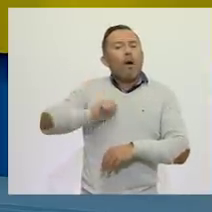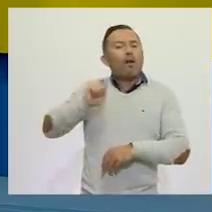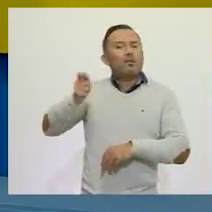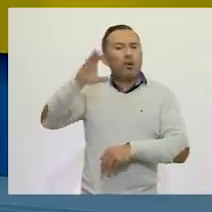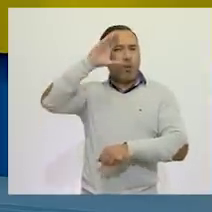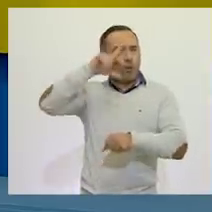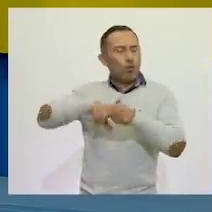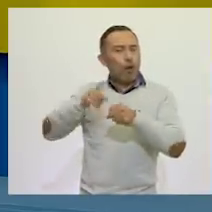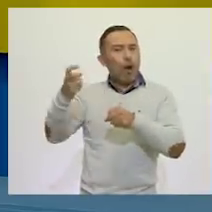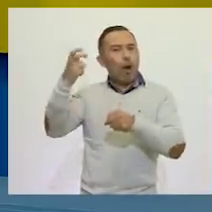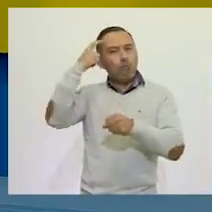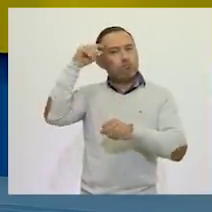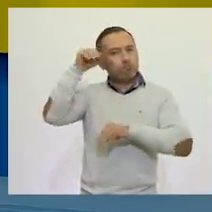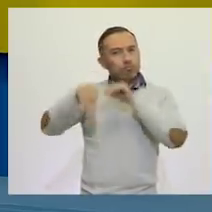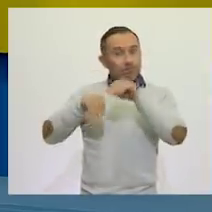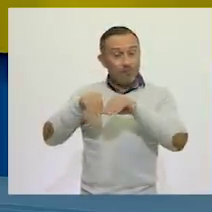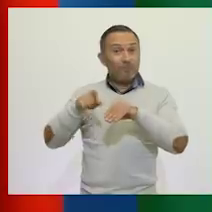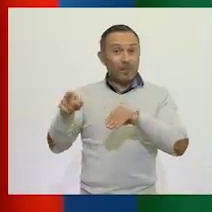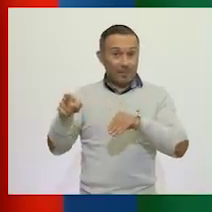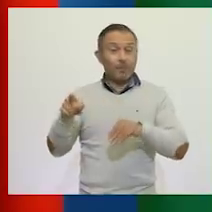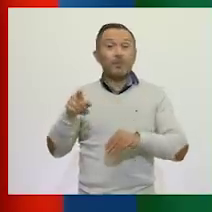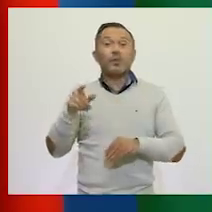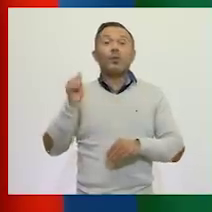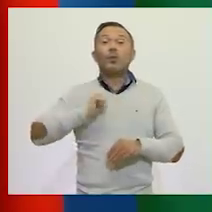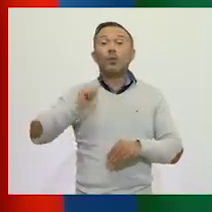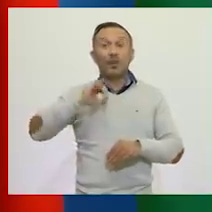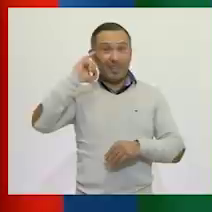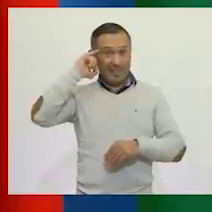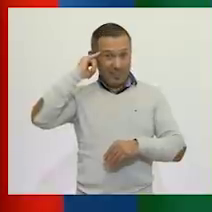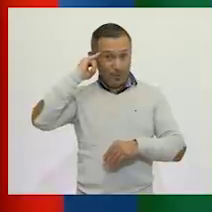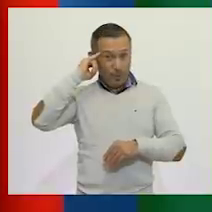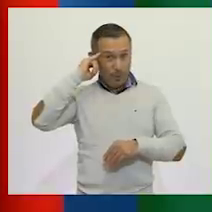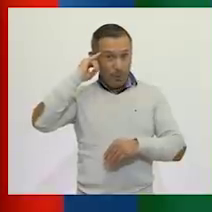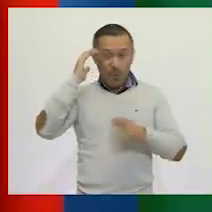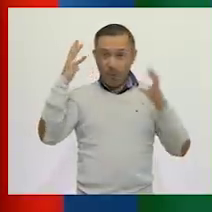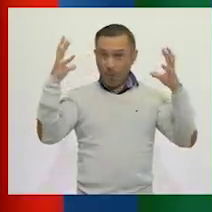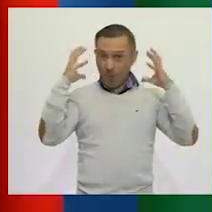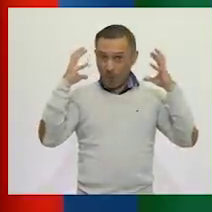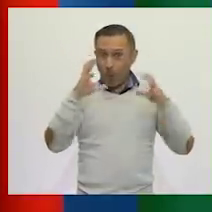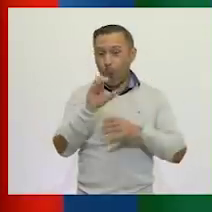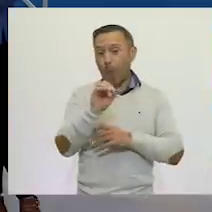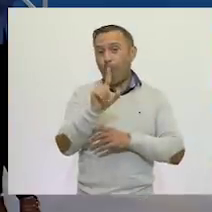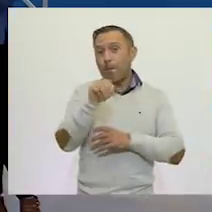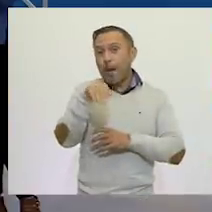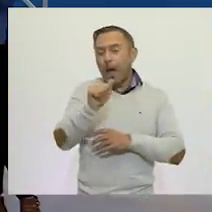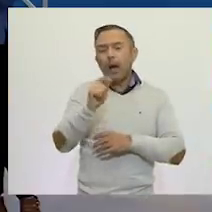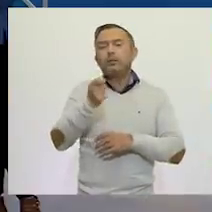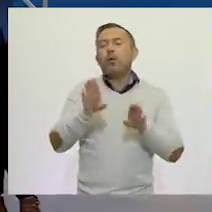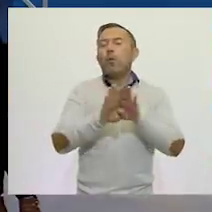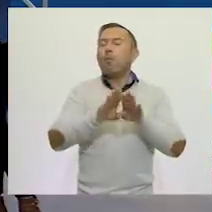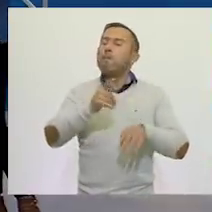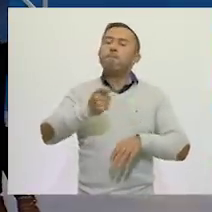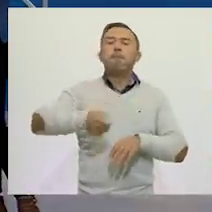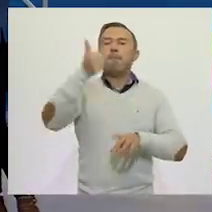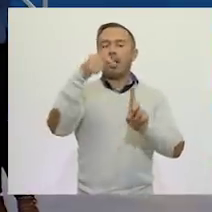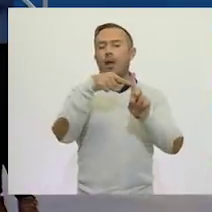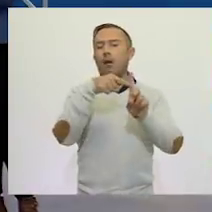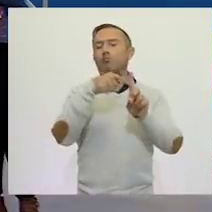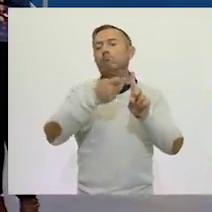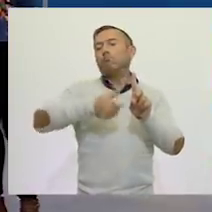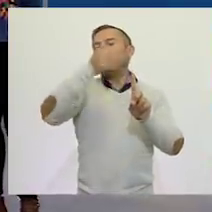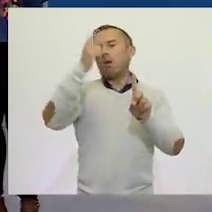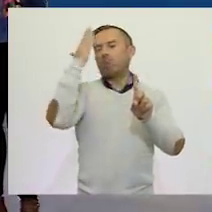tanto, la civilización olmeca es conocida como la cultura madre, la primerita, ¿verdad? Muy bien, Juan Carlos, muy